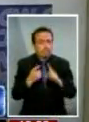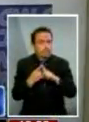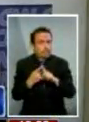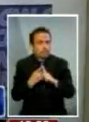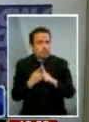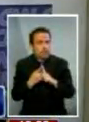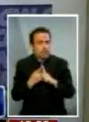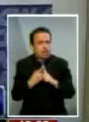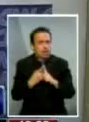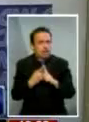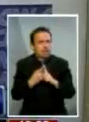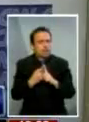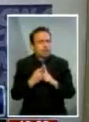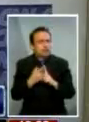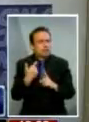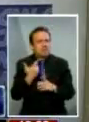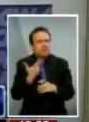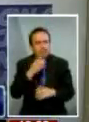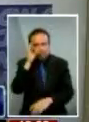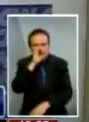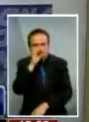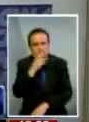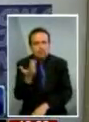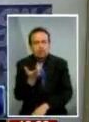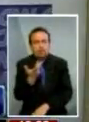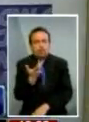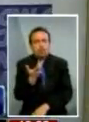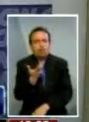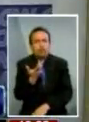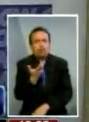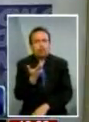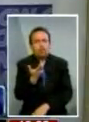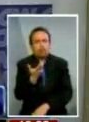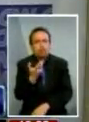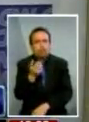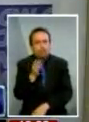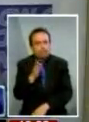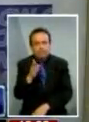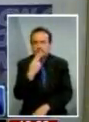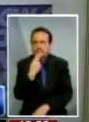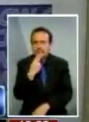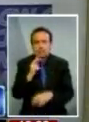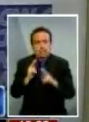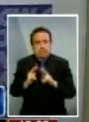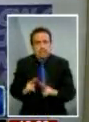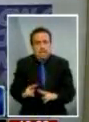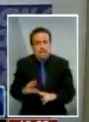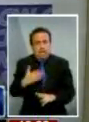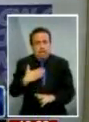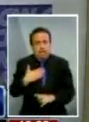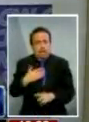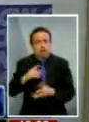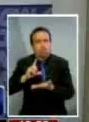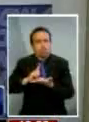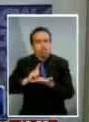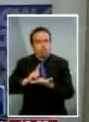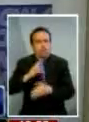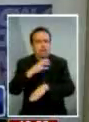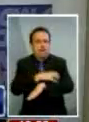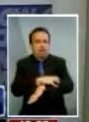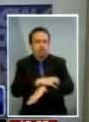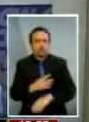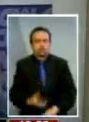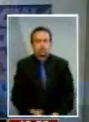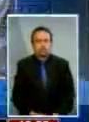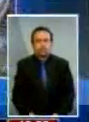Lo que buscamos es, de alguna forma, tratar de seguir viviendo tranquilamente en esta región.